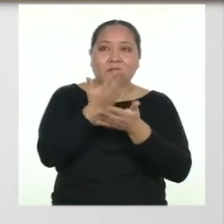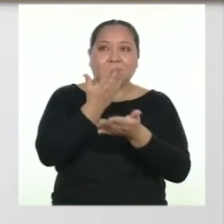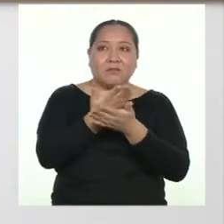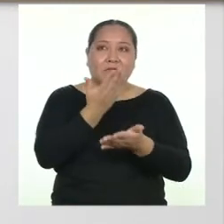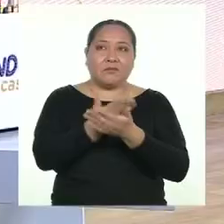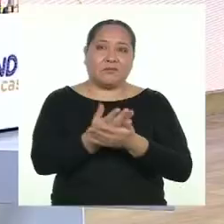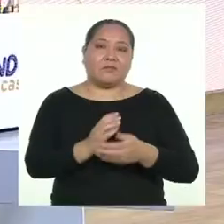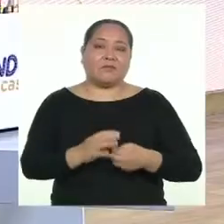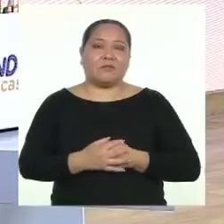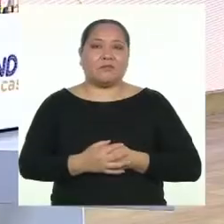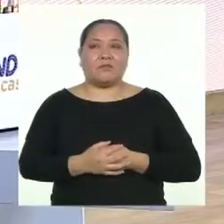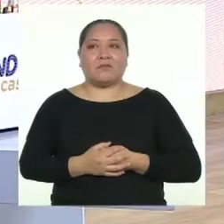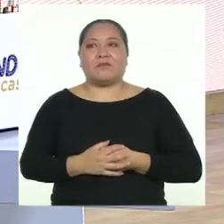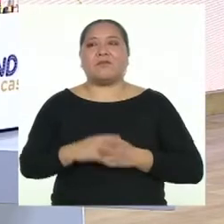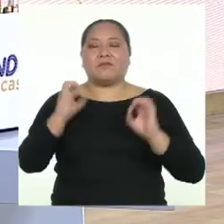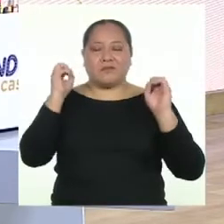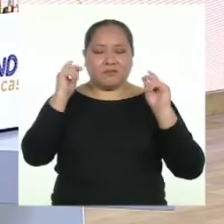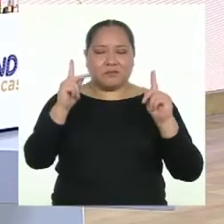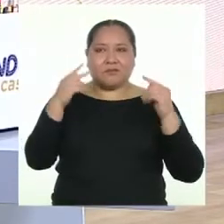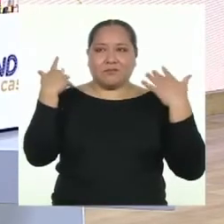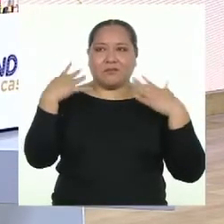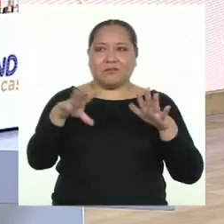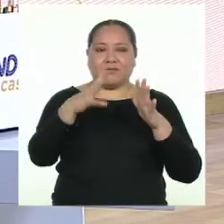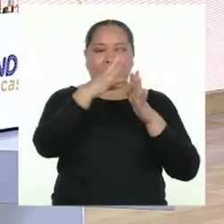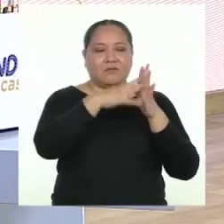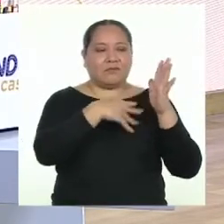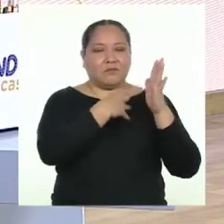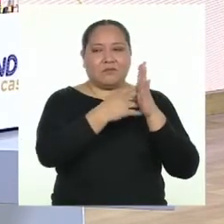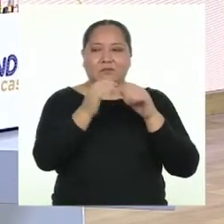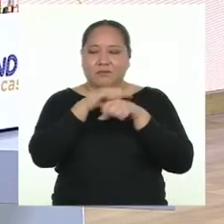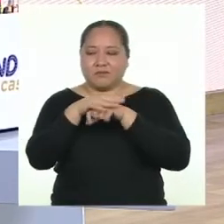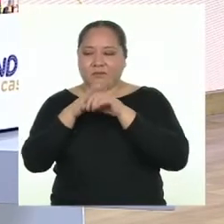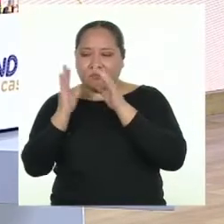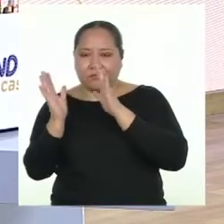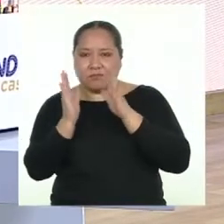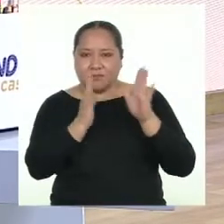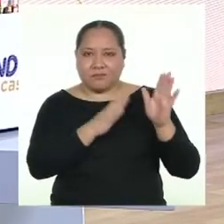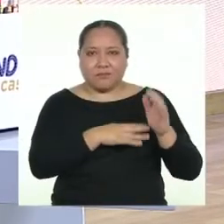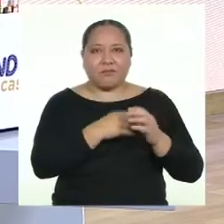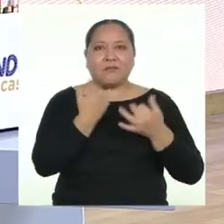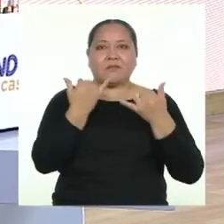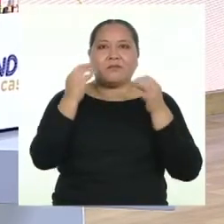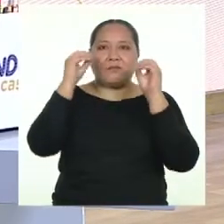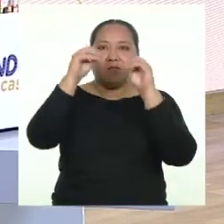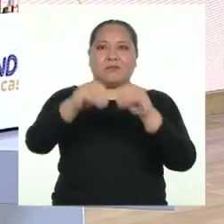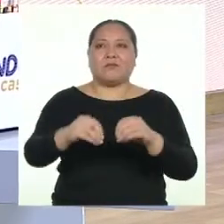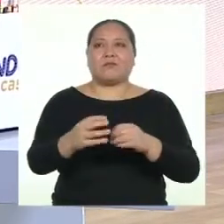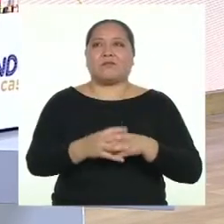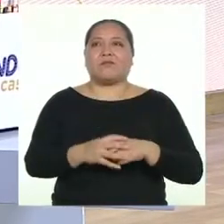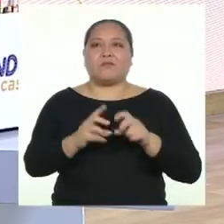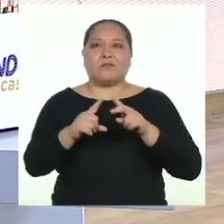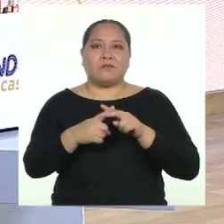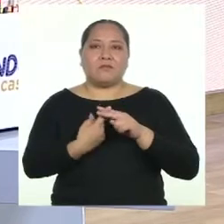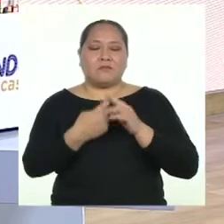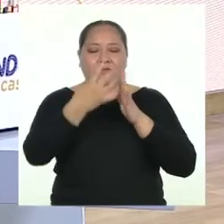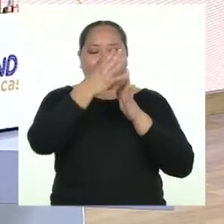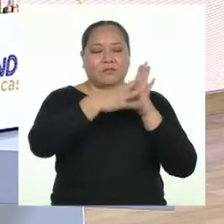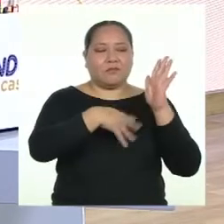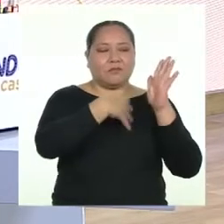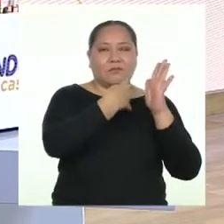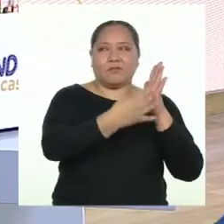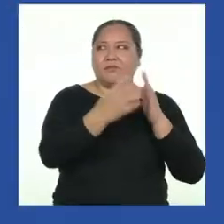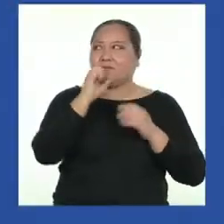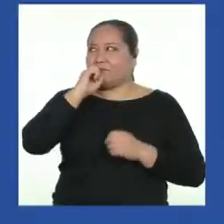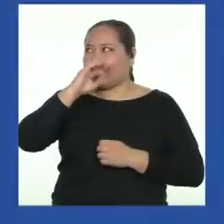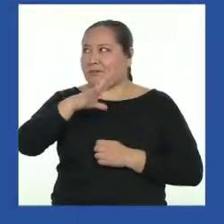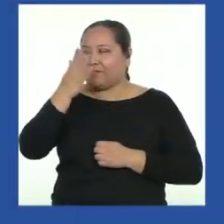verificar. Listo, ya tenemos nuestra estrategia. Ahora toca aplicarla. Voy a empezar con la tabla que le comenté hace